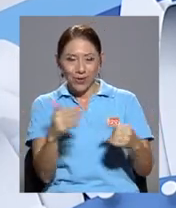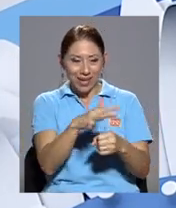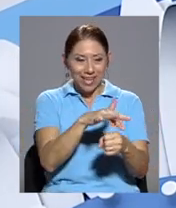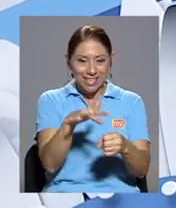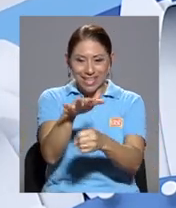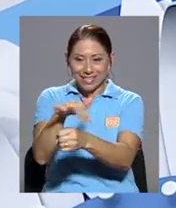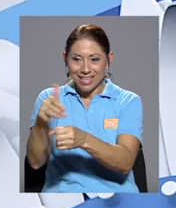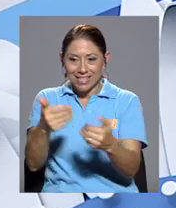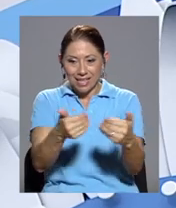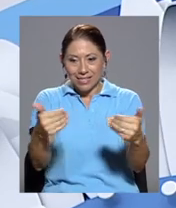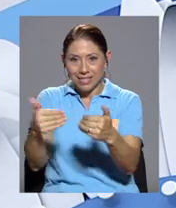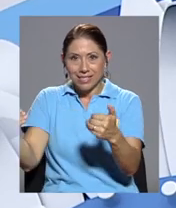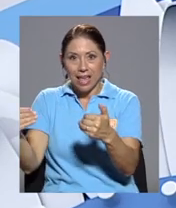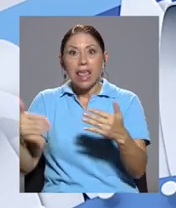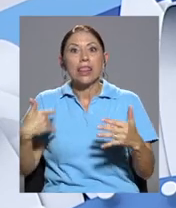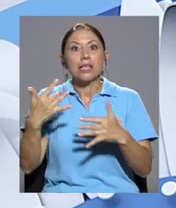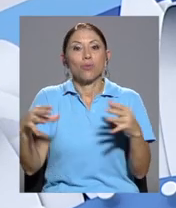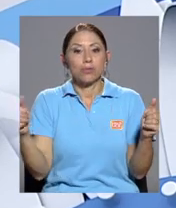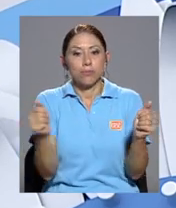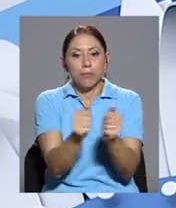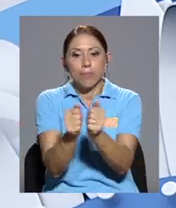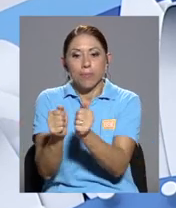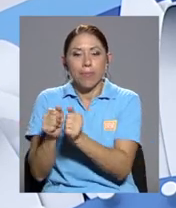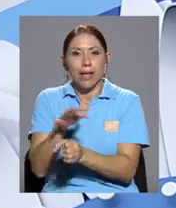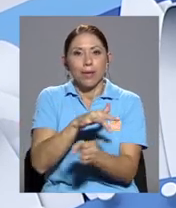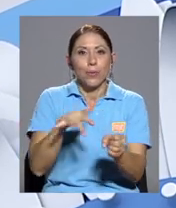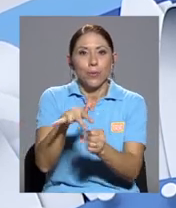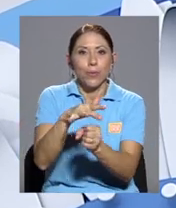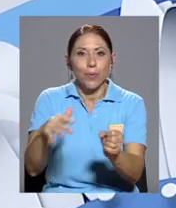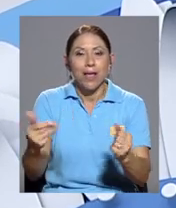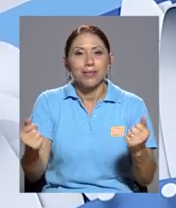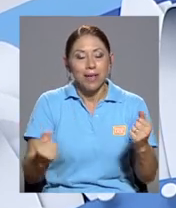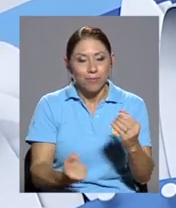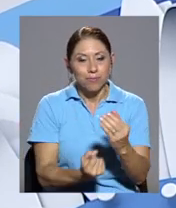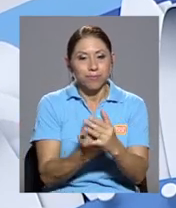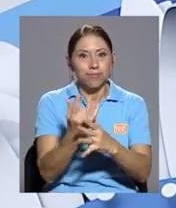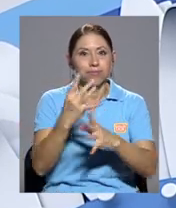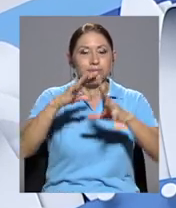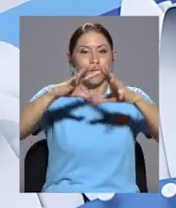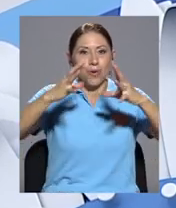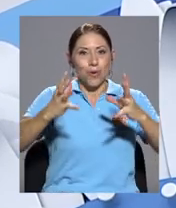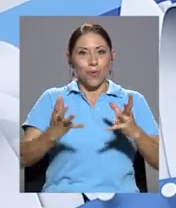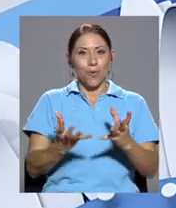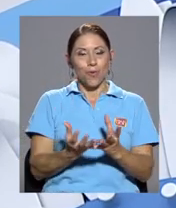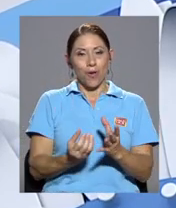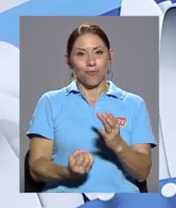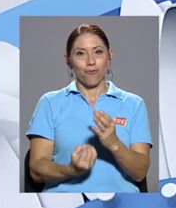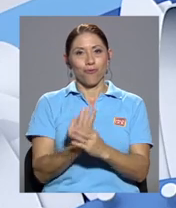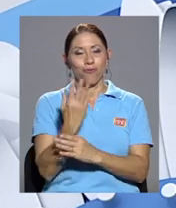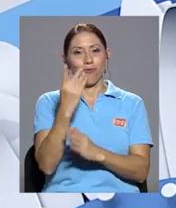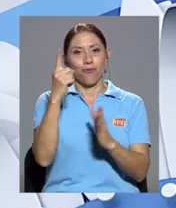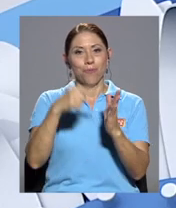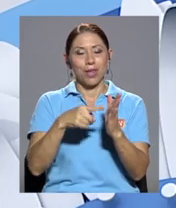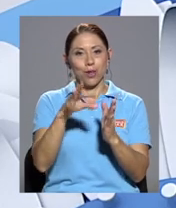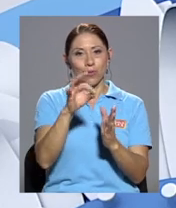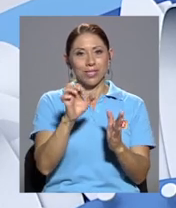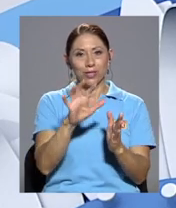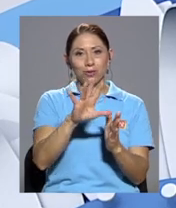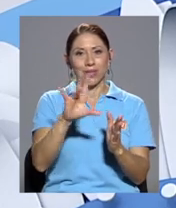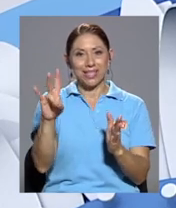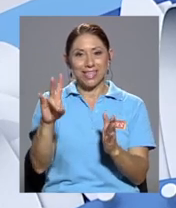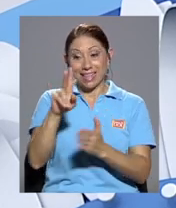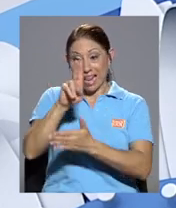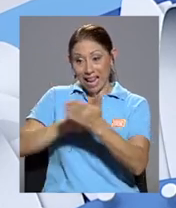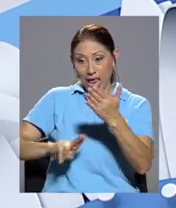y así nació la red del 57 que en la universidad le imprimió el carácter humanista